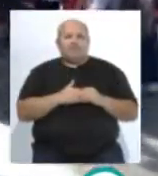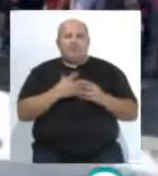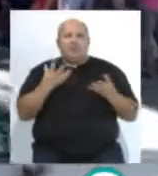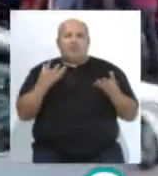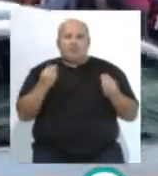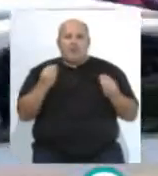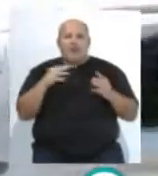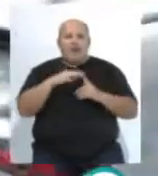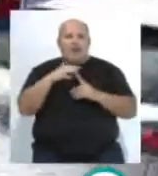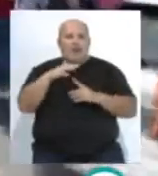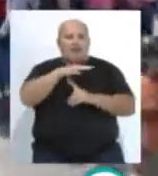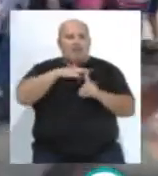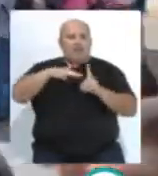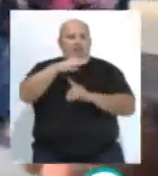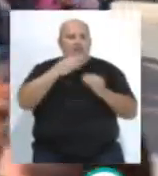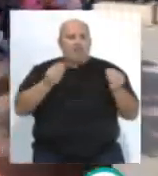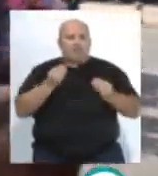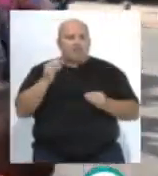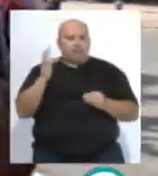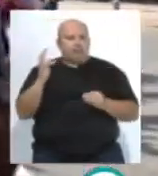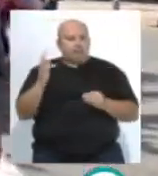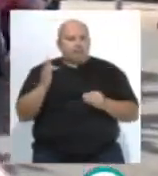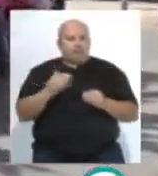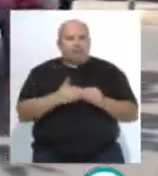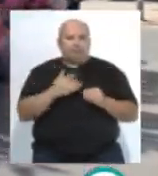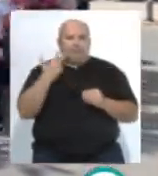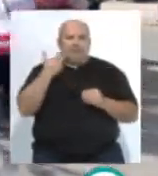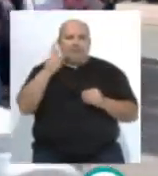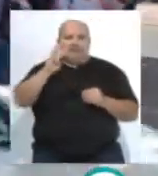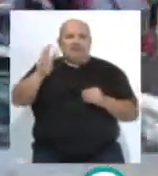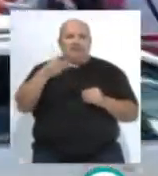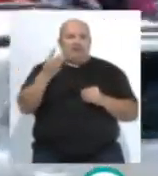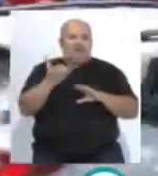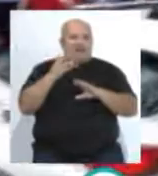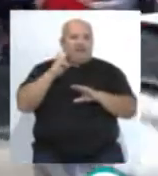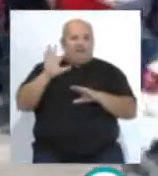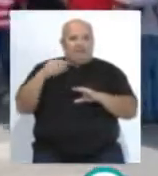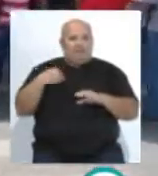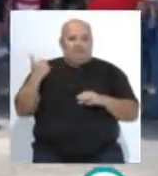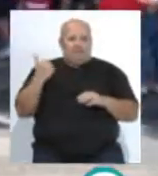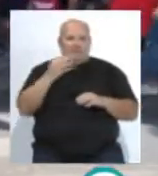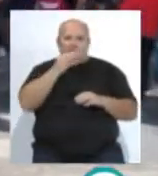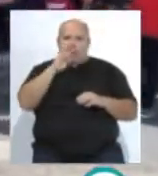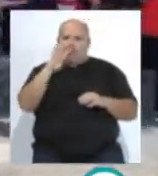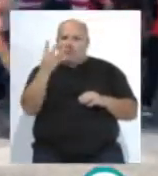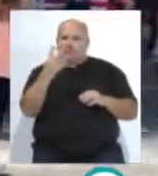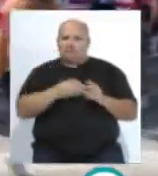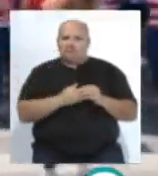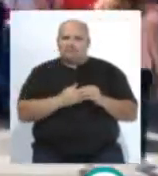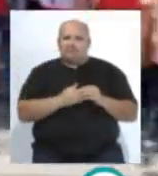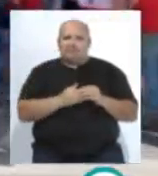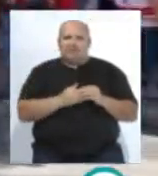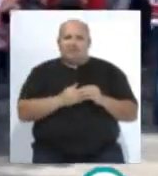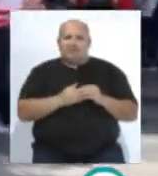muy, muy buen ambiente. Estas imágenes son de casi 3 horas antes del partido, sobre las 4 de la tarde, vemos